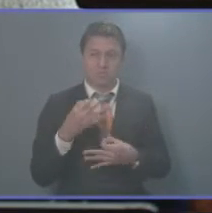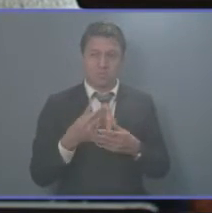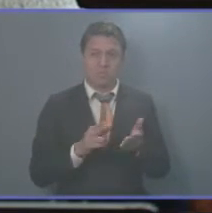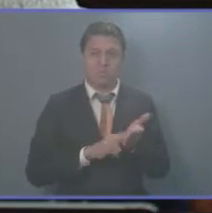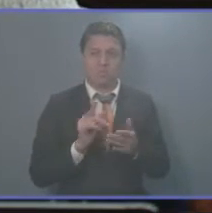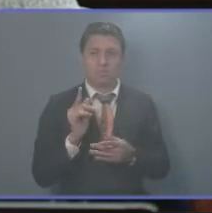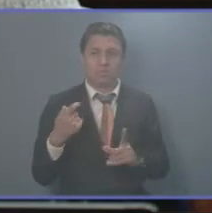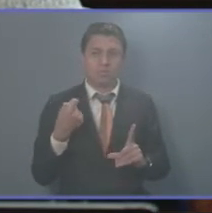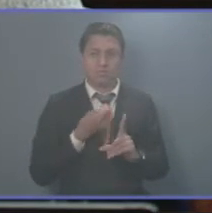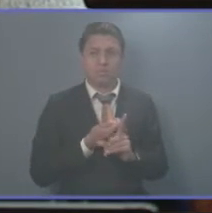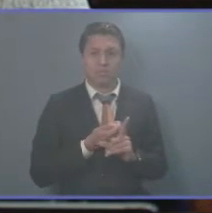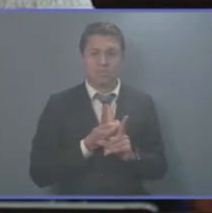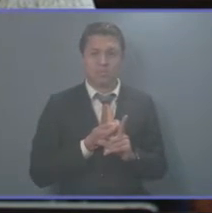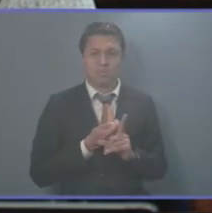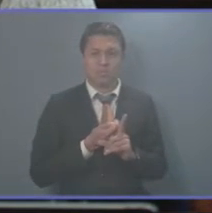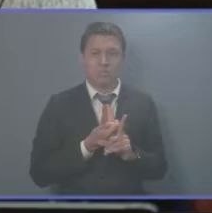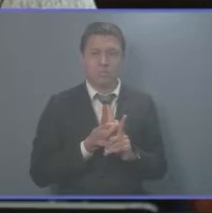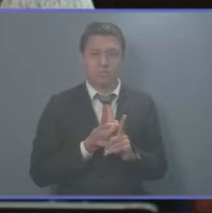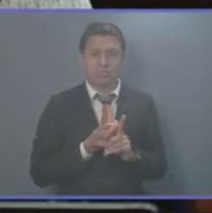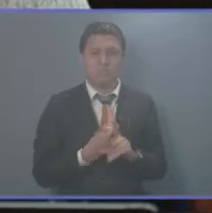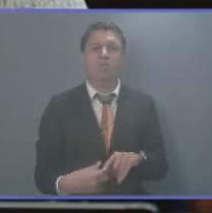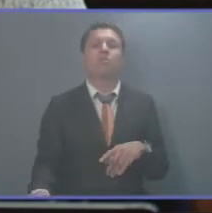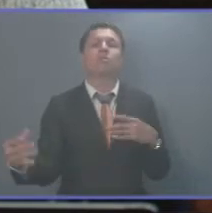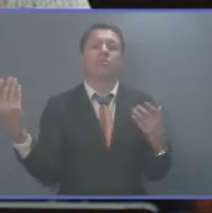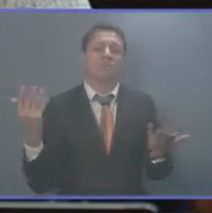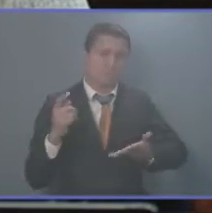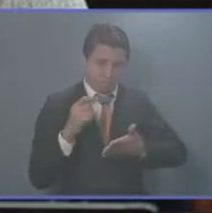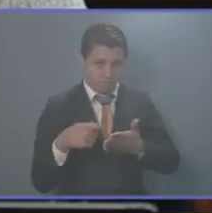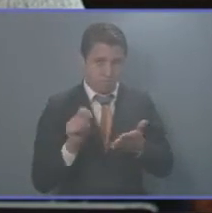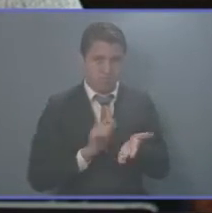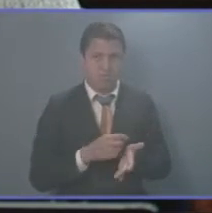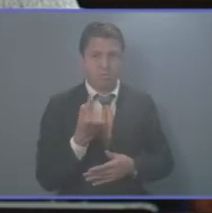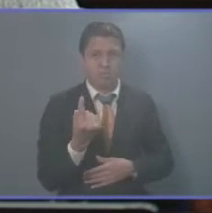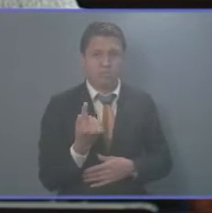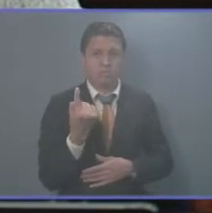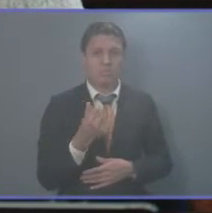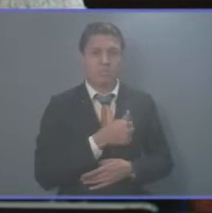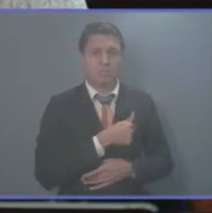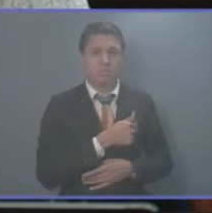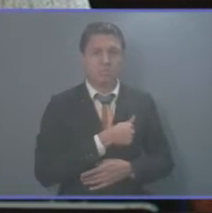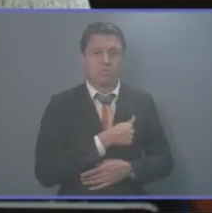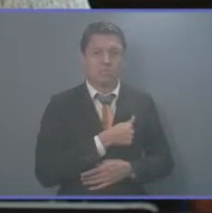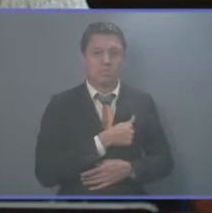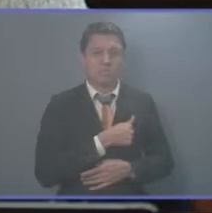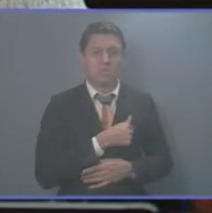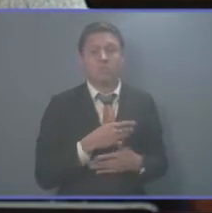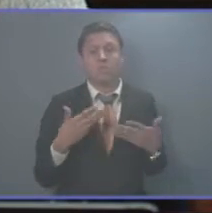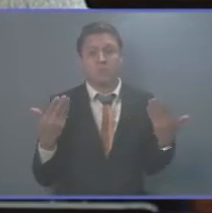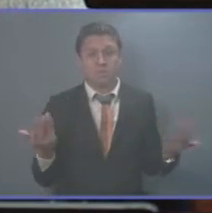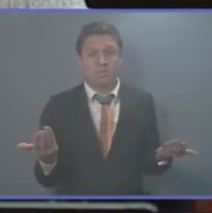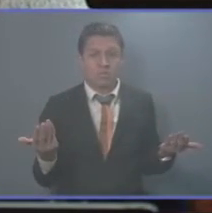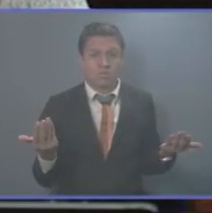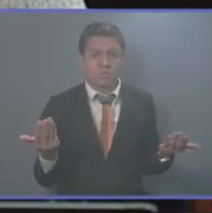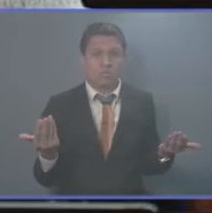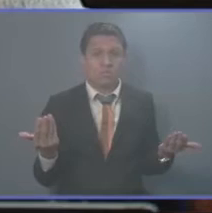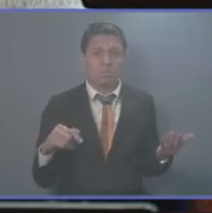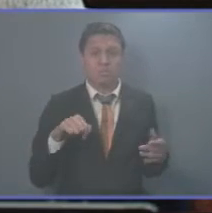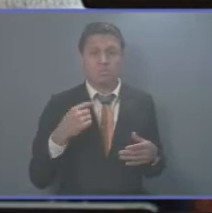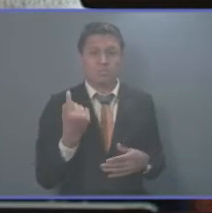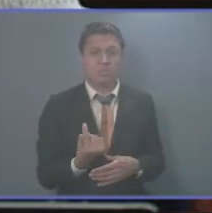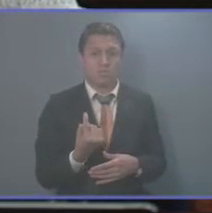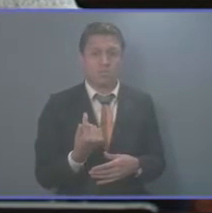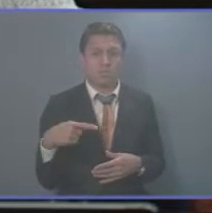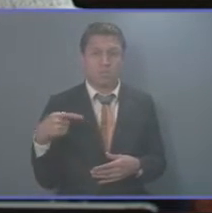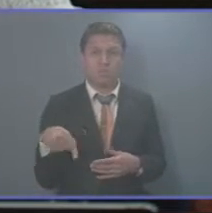crédito le hace firmar a aquella persona un título valor. Entonces, esta